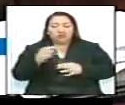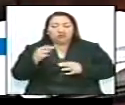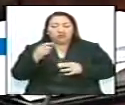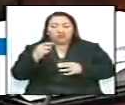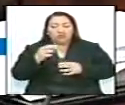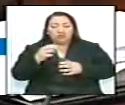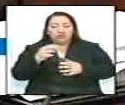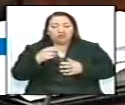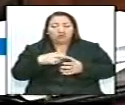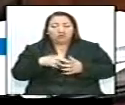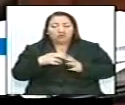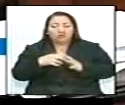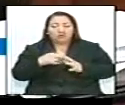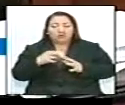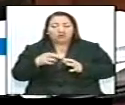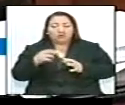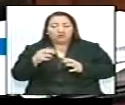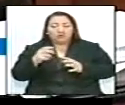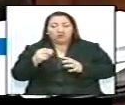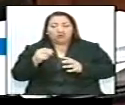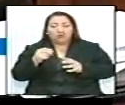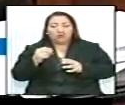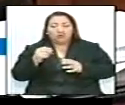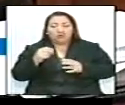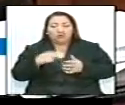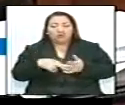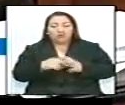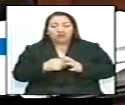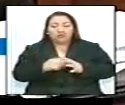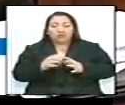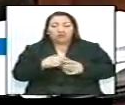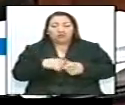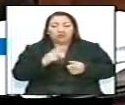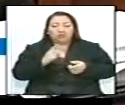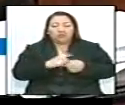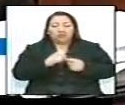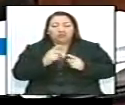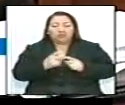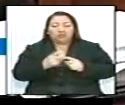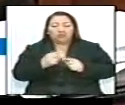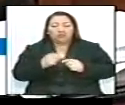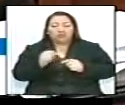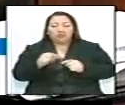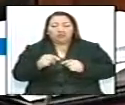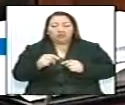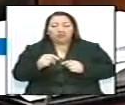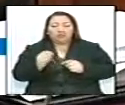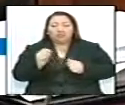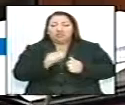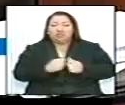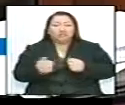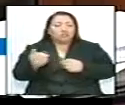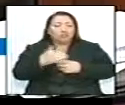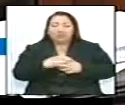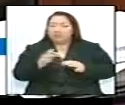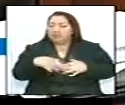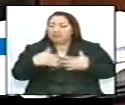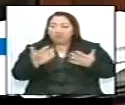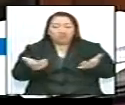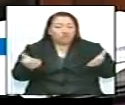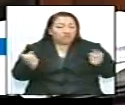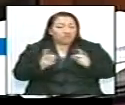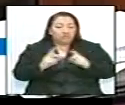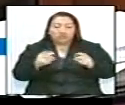se dice, ya se dice, las reformas que interfieran en el adelanto de elecciones no se aplican, pero las que